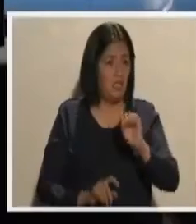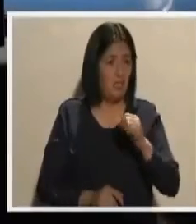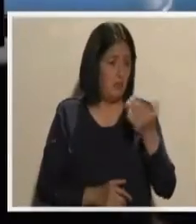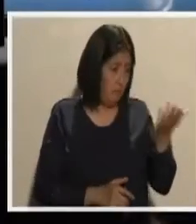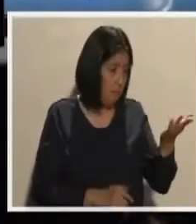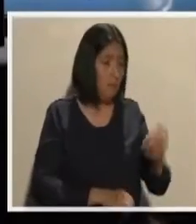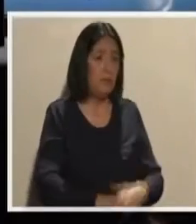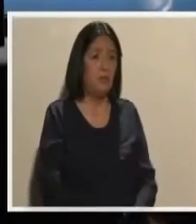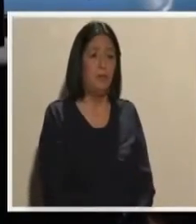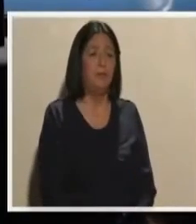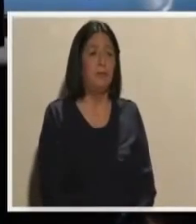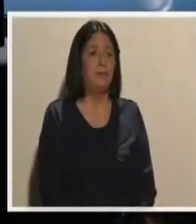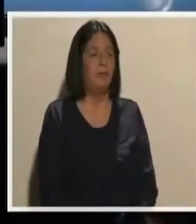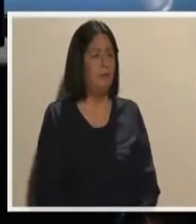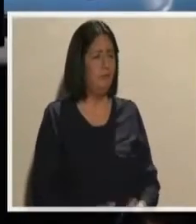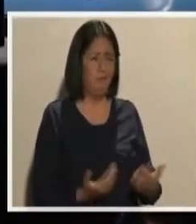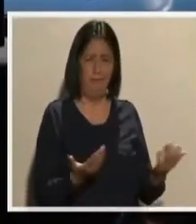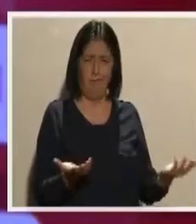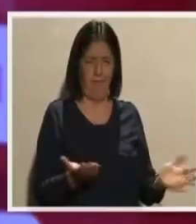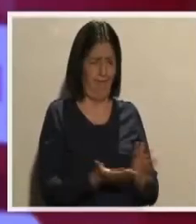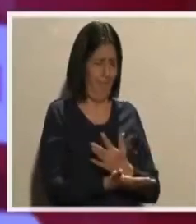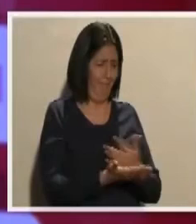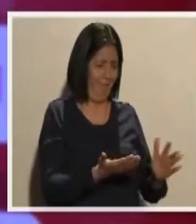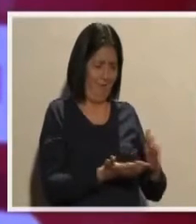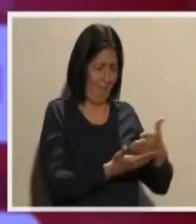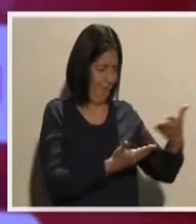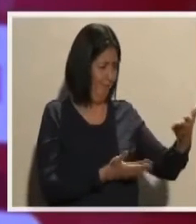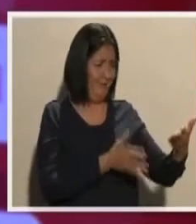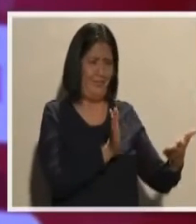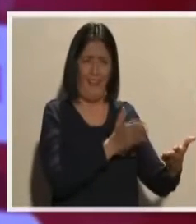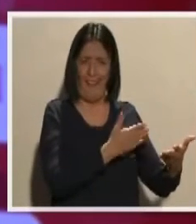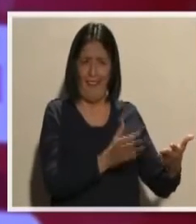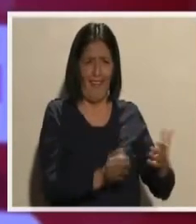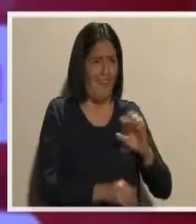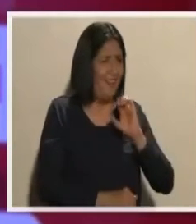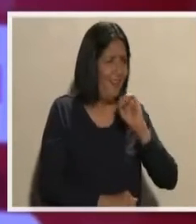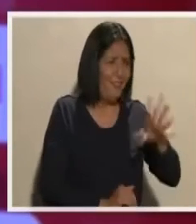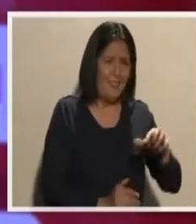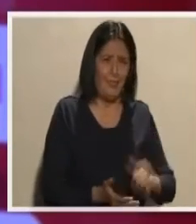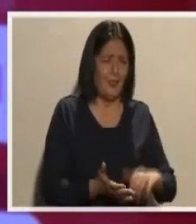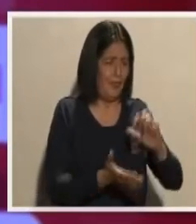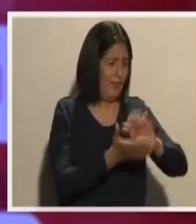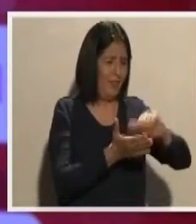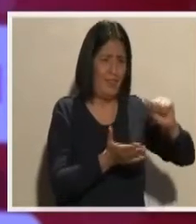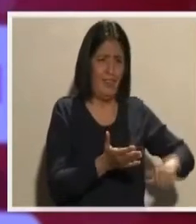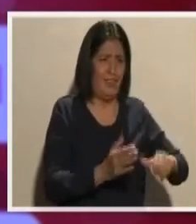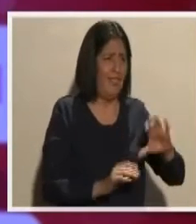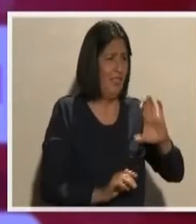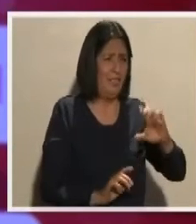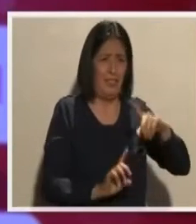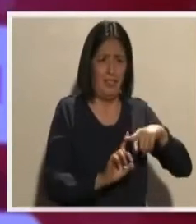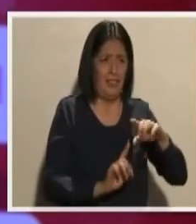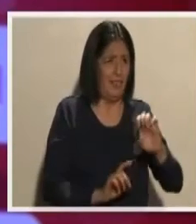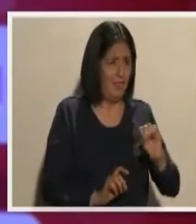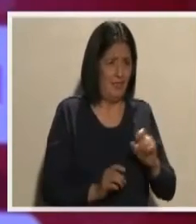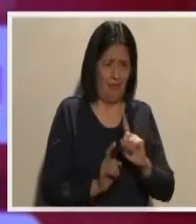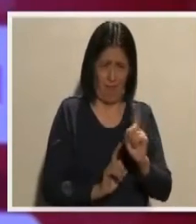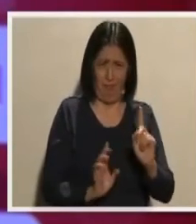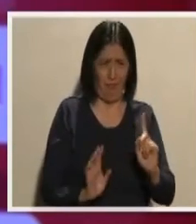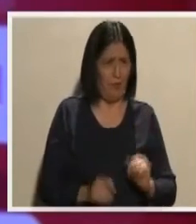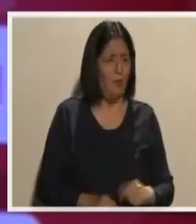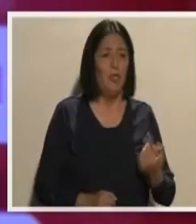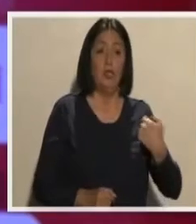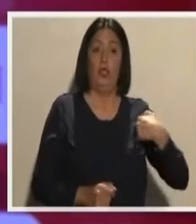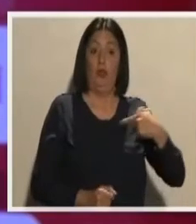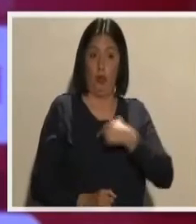Kuczynski. En ningún sitio hemos dicho que se va a suprimir las CTS. Lo que